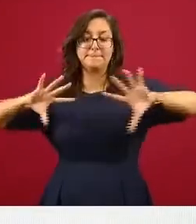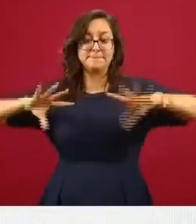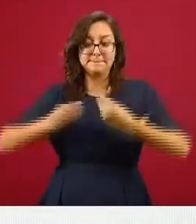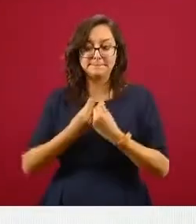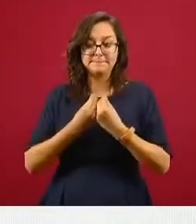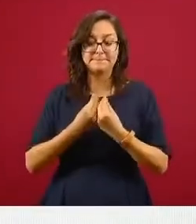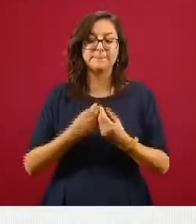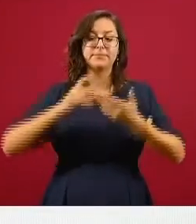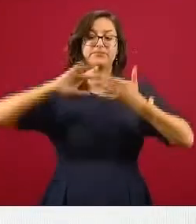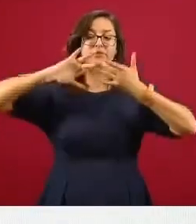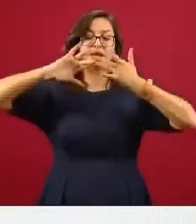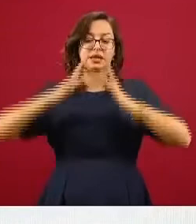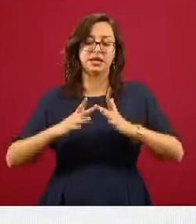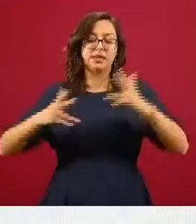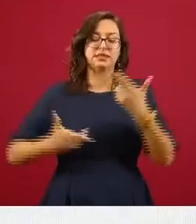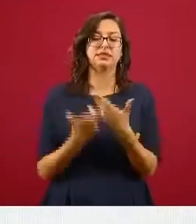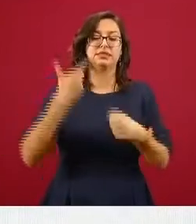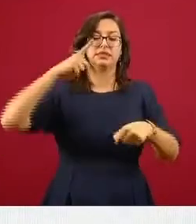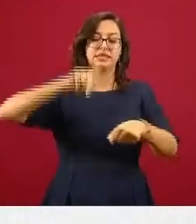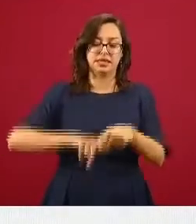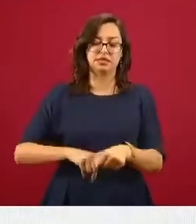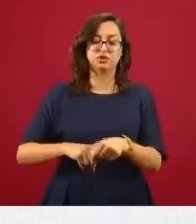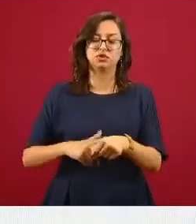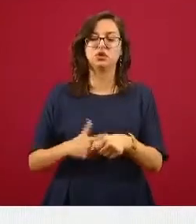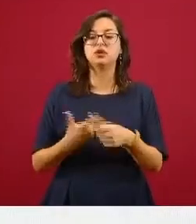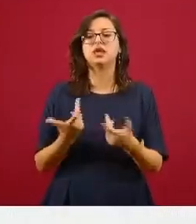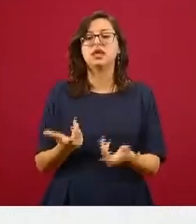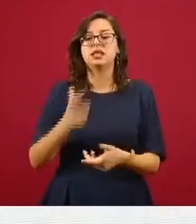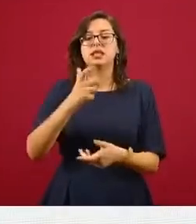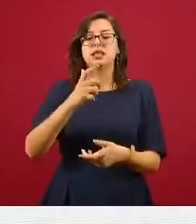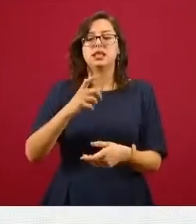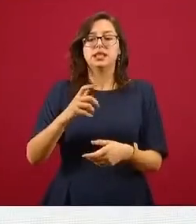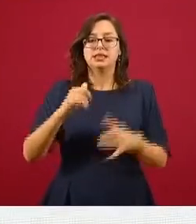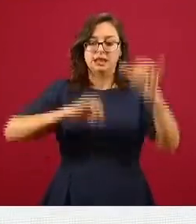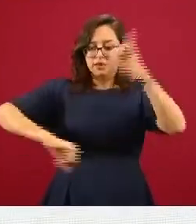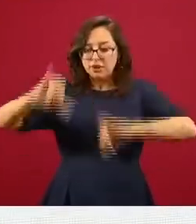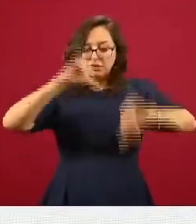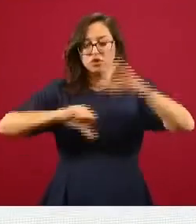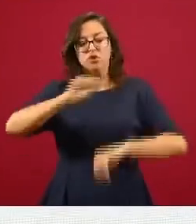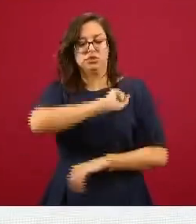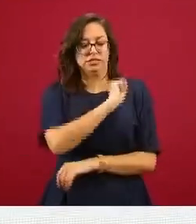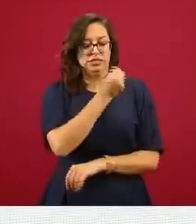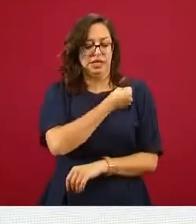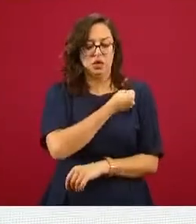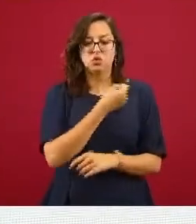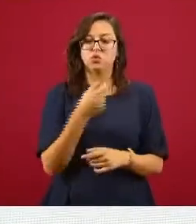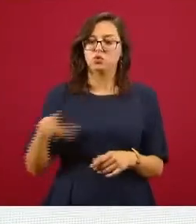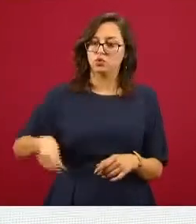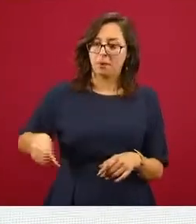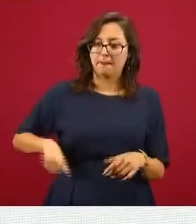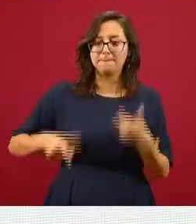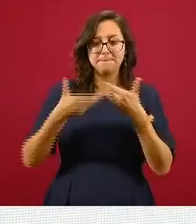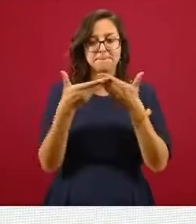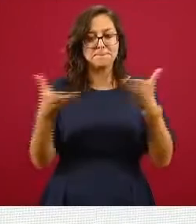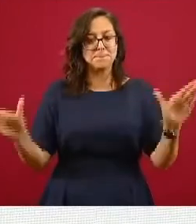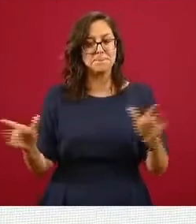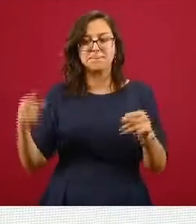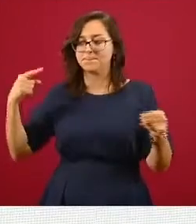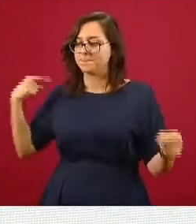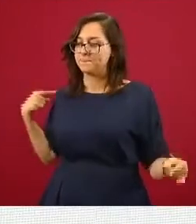ellos conforman la Red Nacional de Laboratorios de Salud Pública. Y les apoyamos desde entonces y hasta la